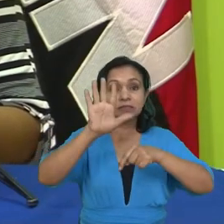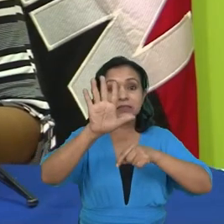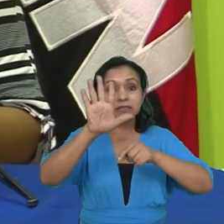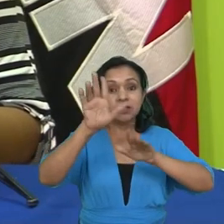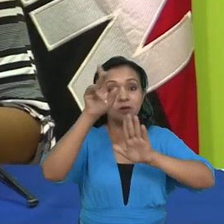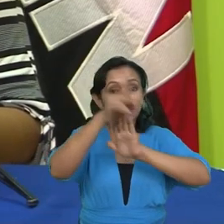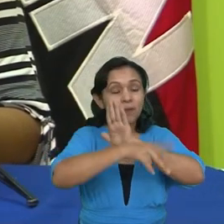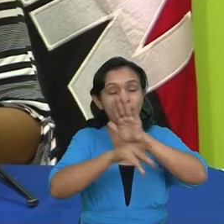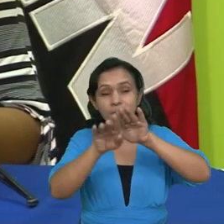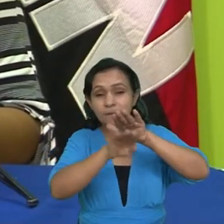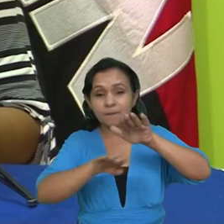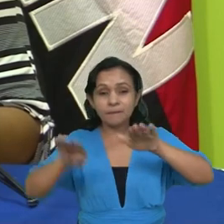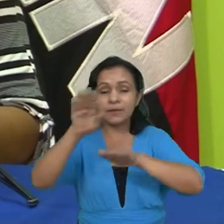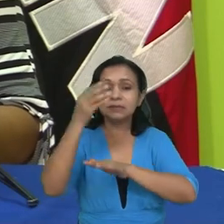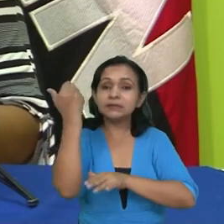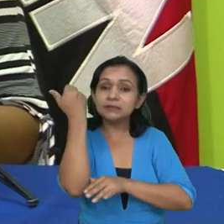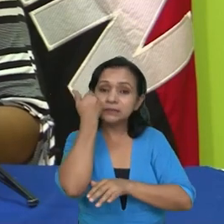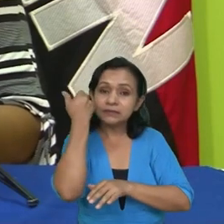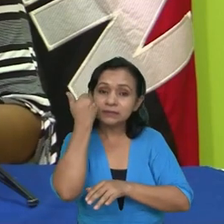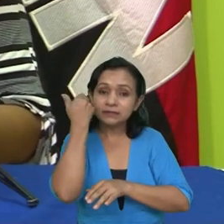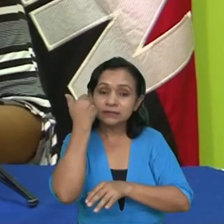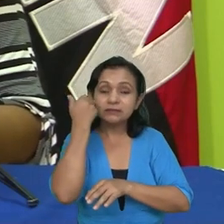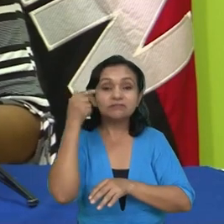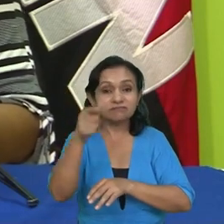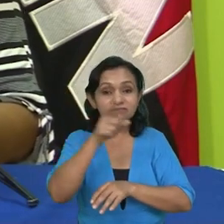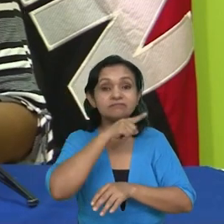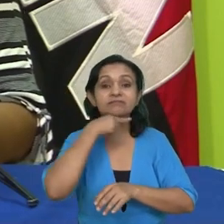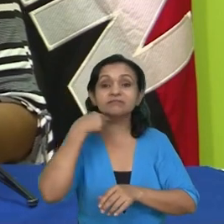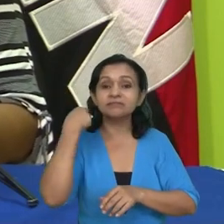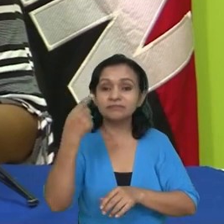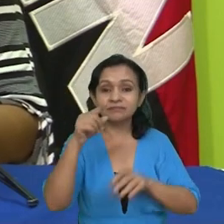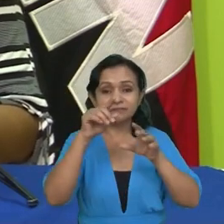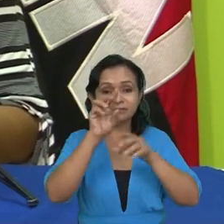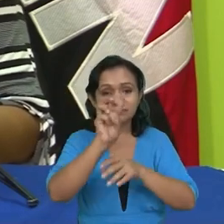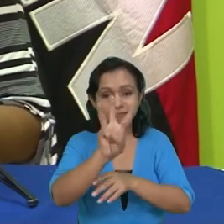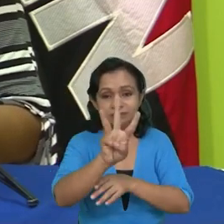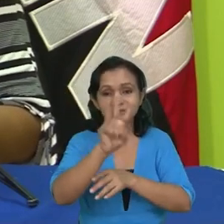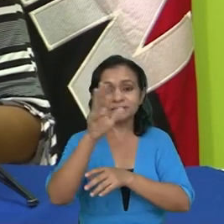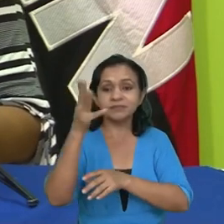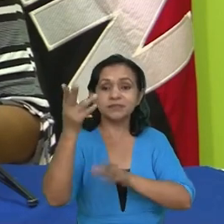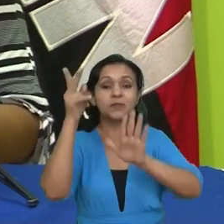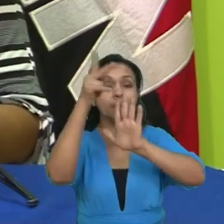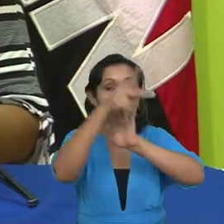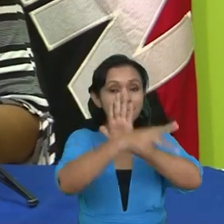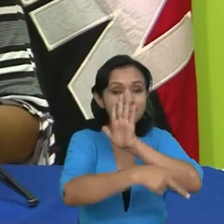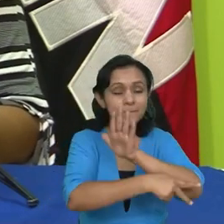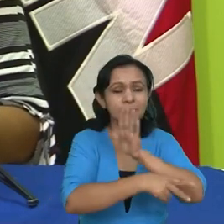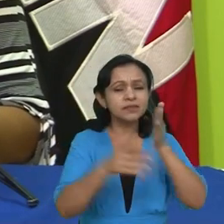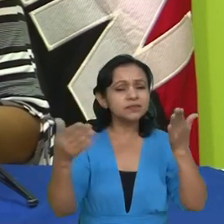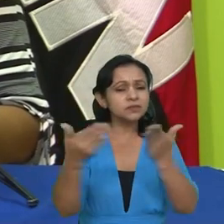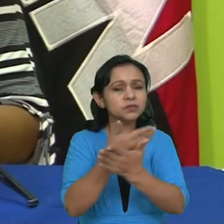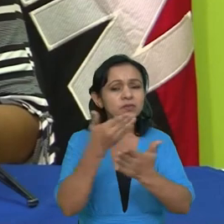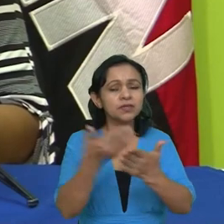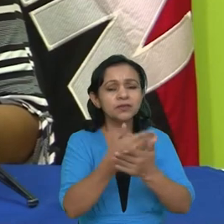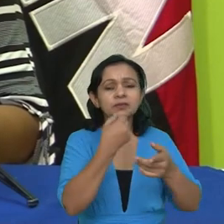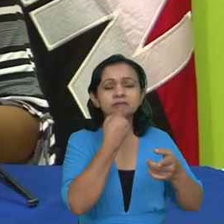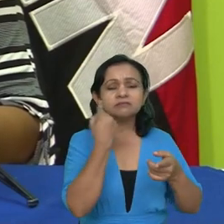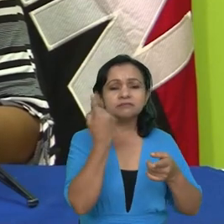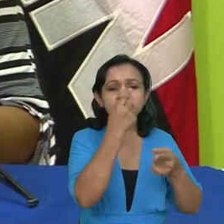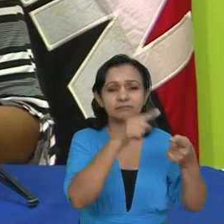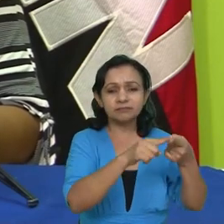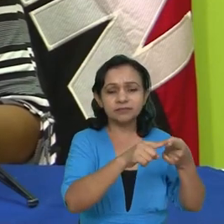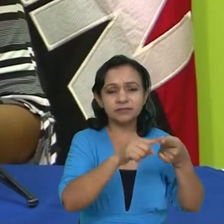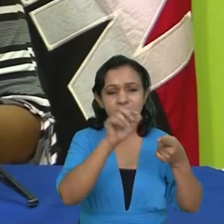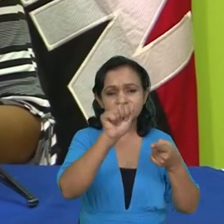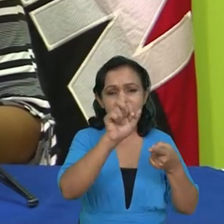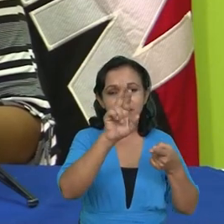países más que están reportando casos confirmados y se hacen un total de 39 los nuevos países que reportan casos positivos son